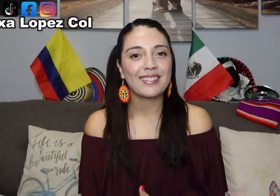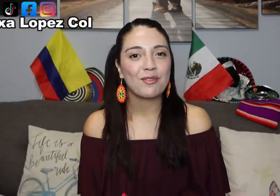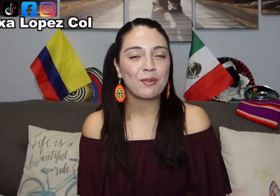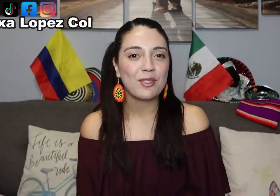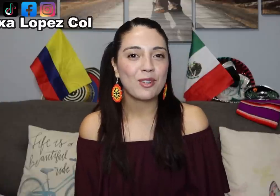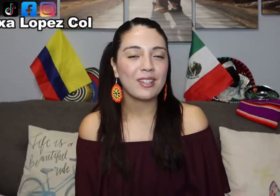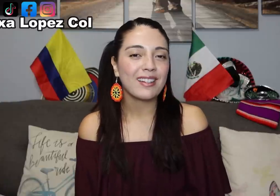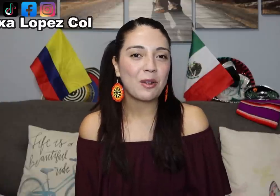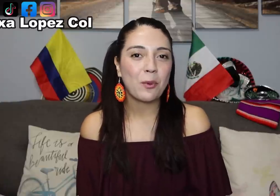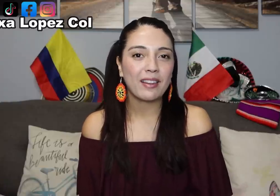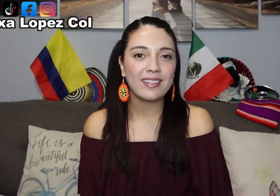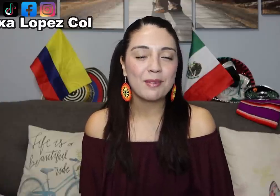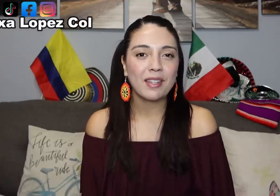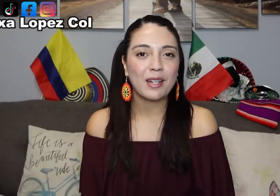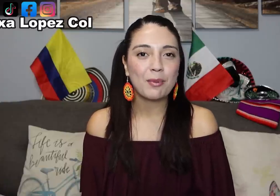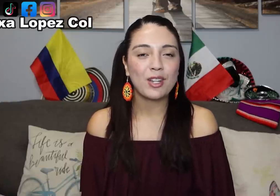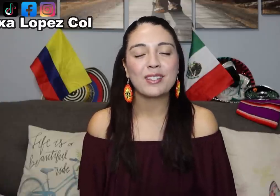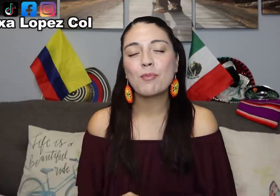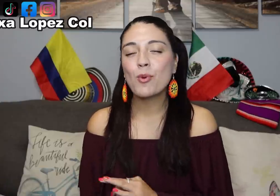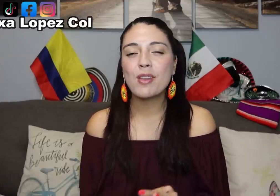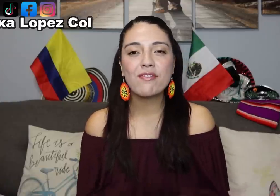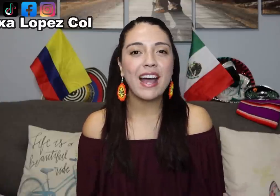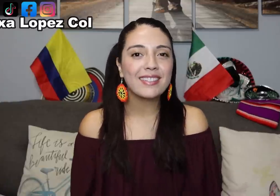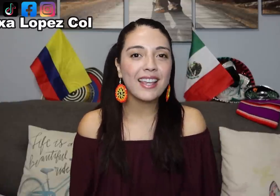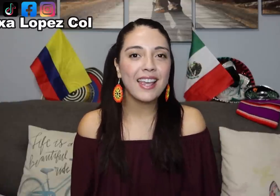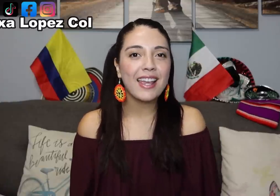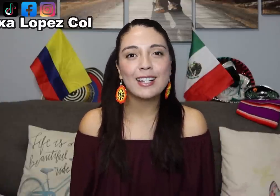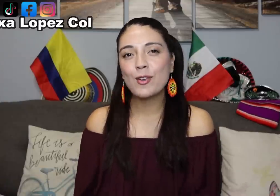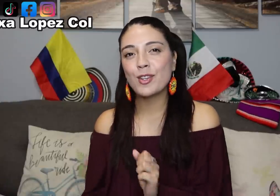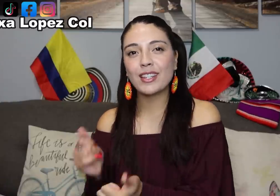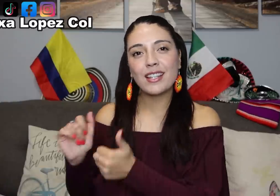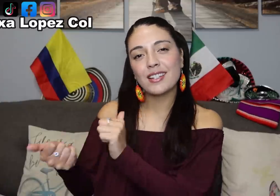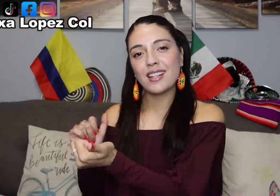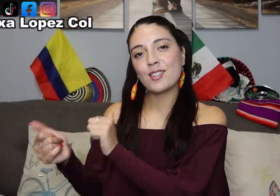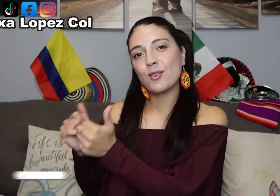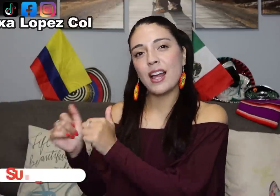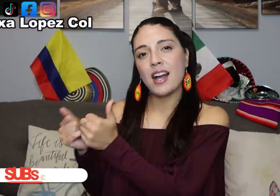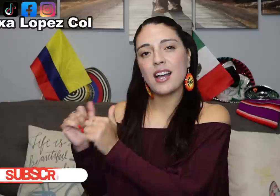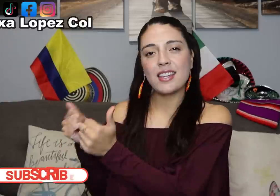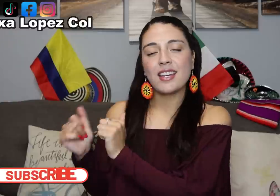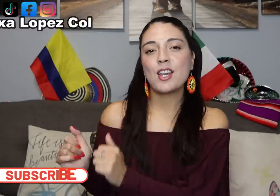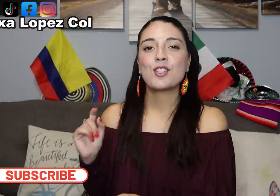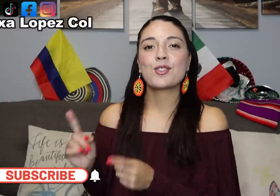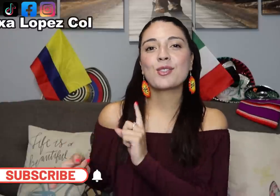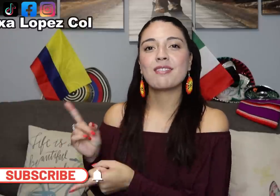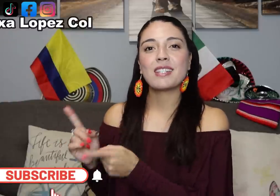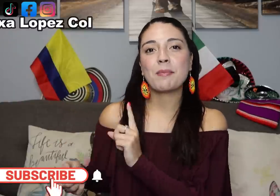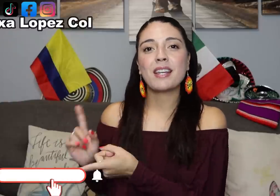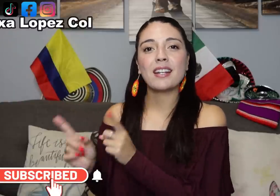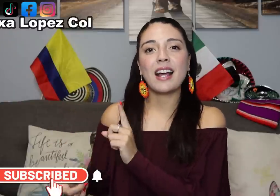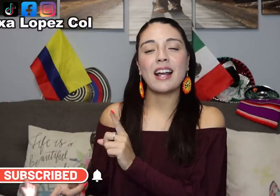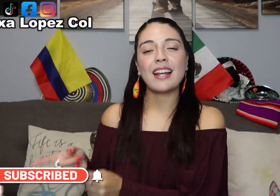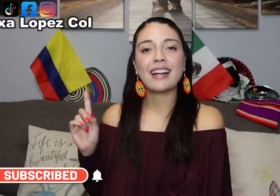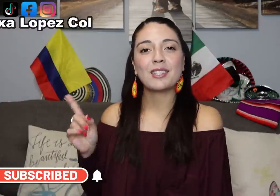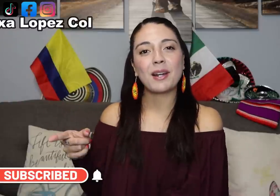acerca de esta información, y recuerden que si me quieren apoyar es muy fácil, lo único que tienen que hacer es dejar su like, suscribirse a